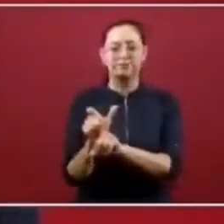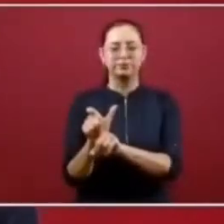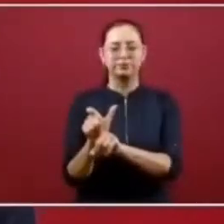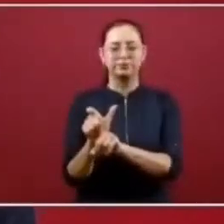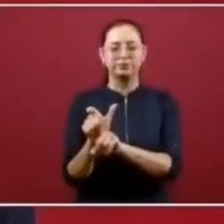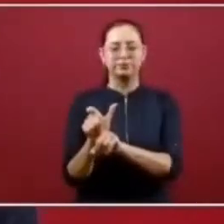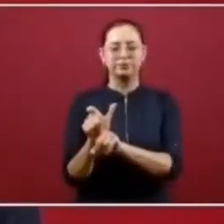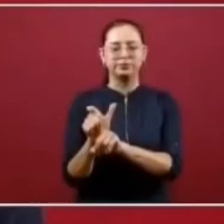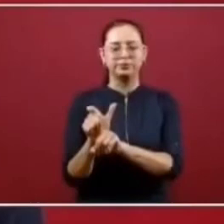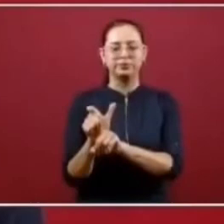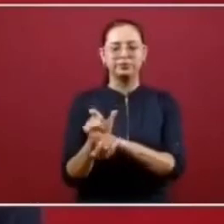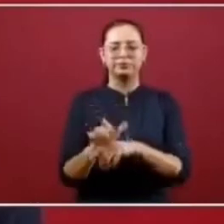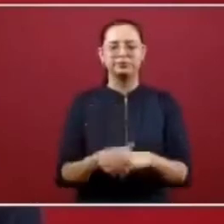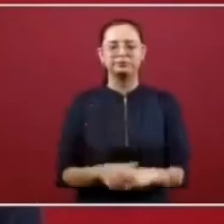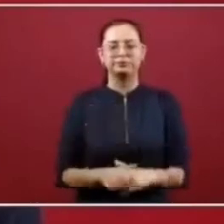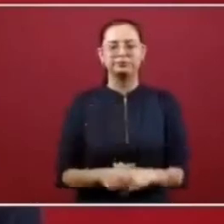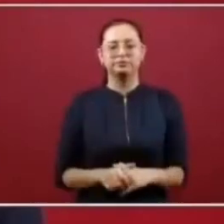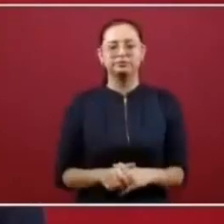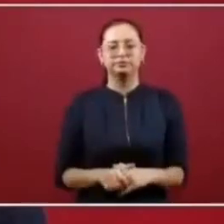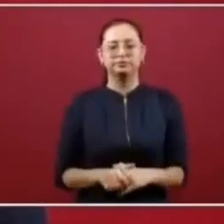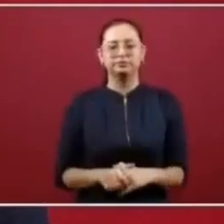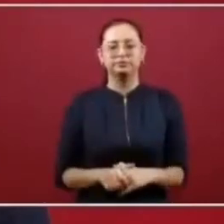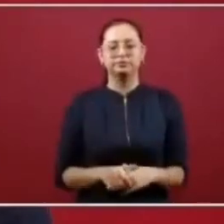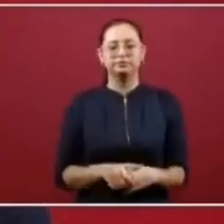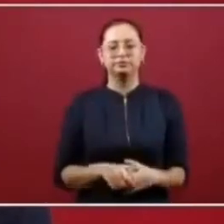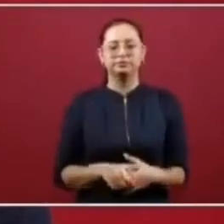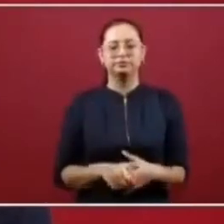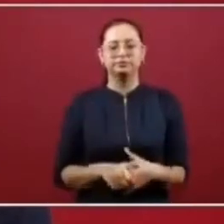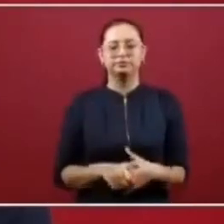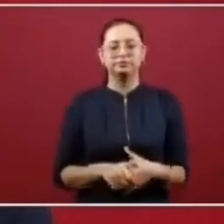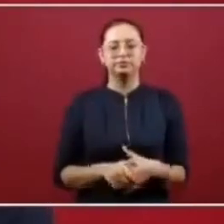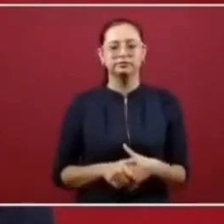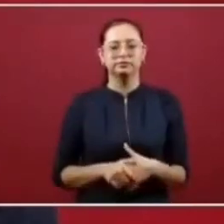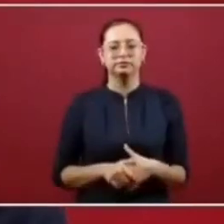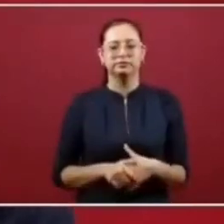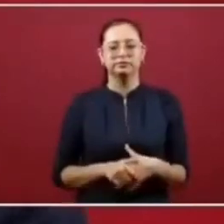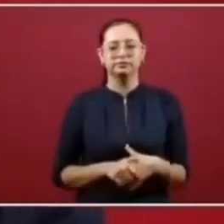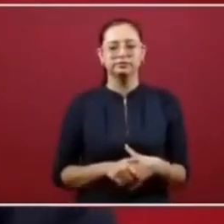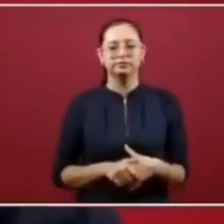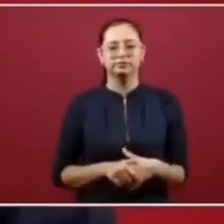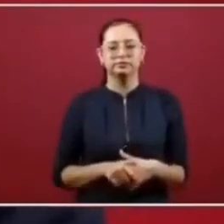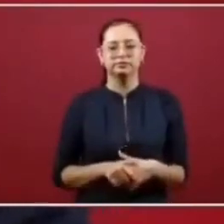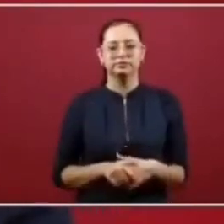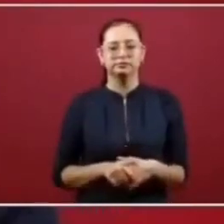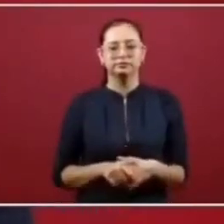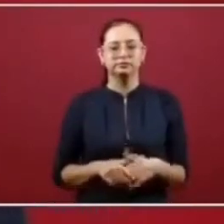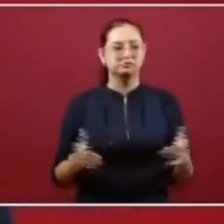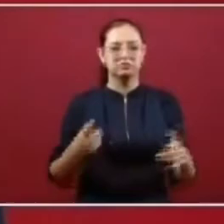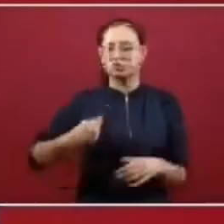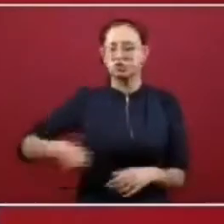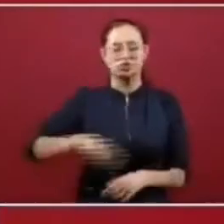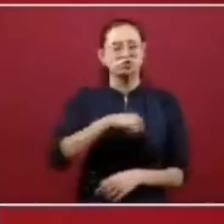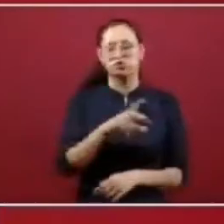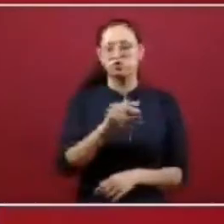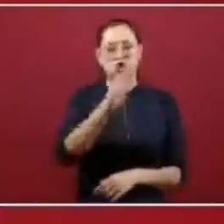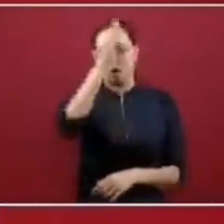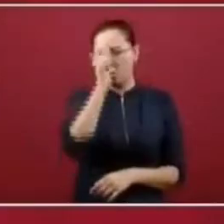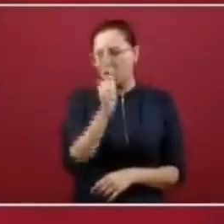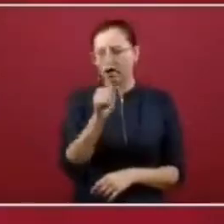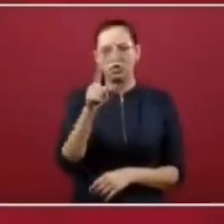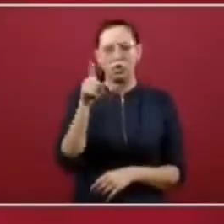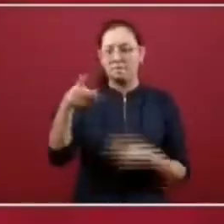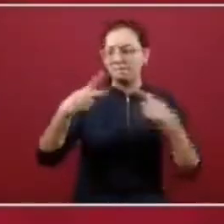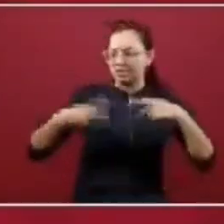Nosotros no estamos a favor de la pena de muerte.